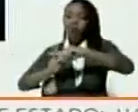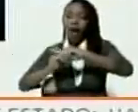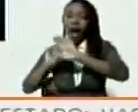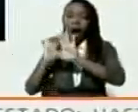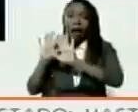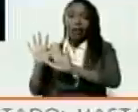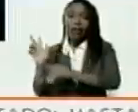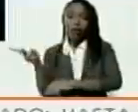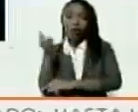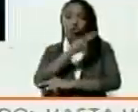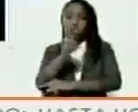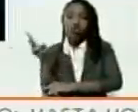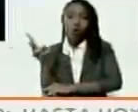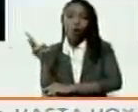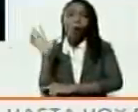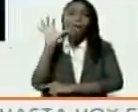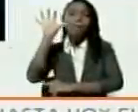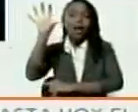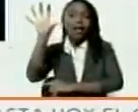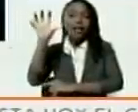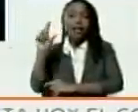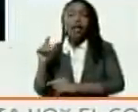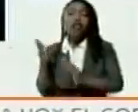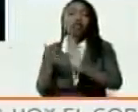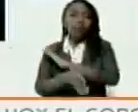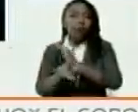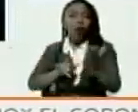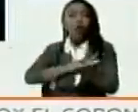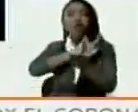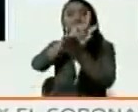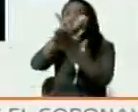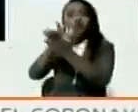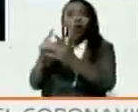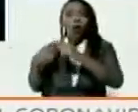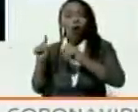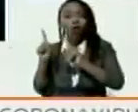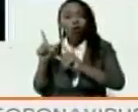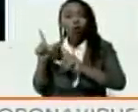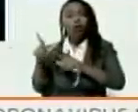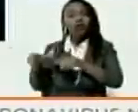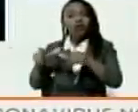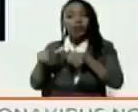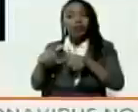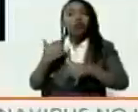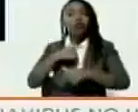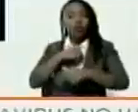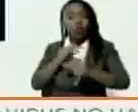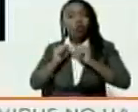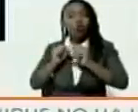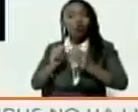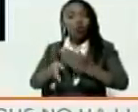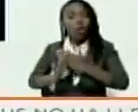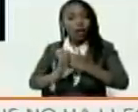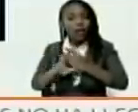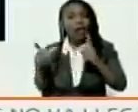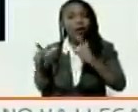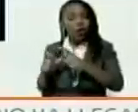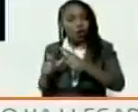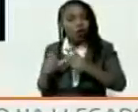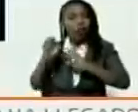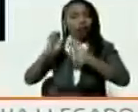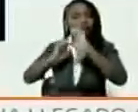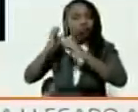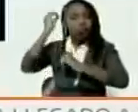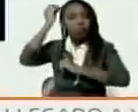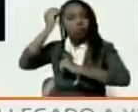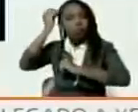en esos países. Sobre el vuelo hacia otras regiones seguiremos evaluando y se avisará, se anunciará nuevas